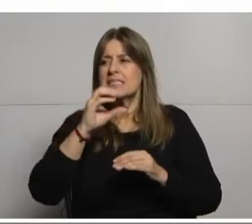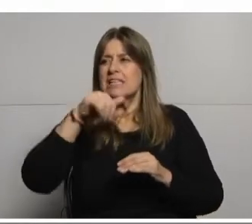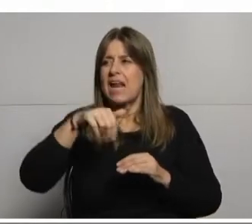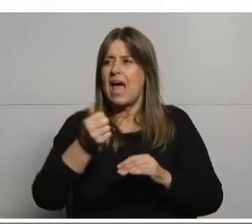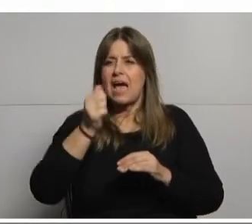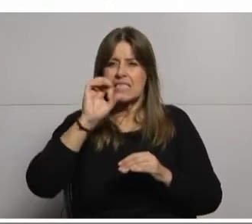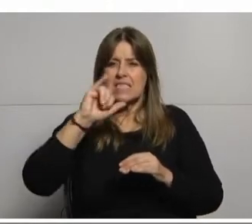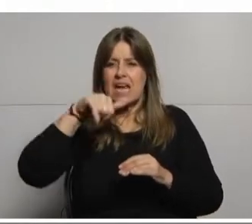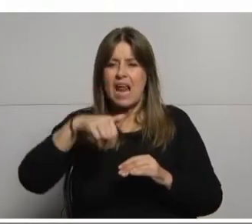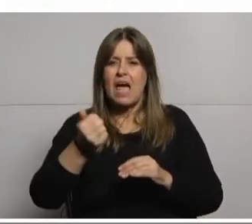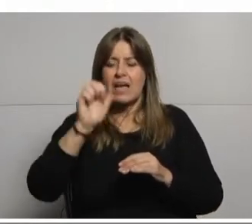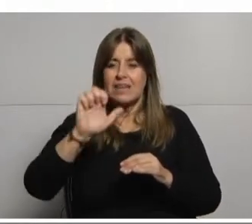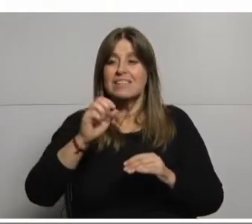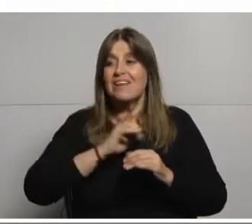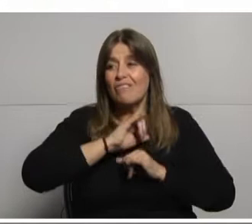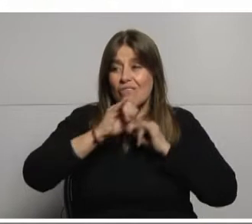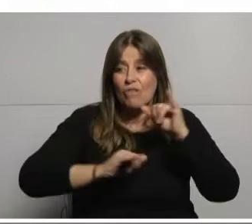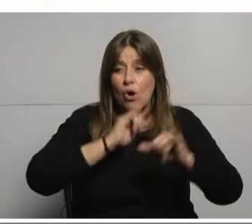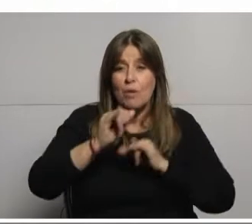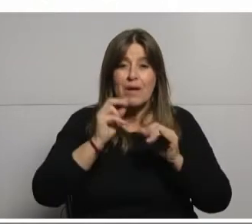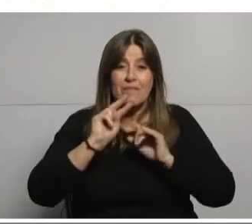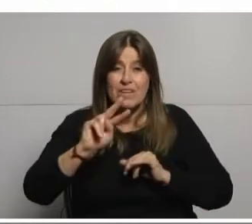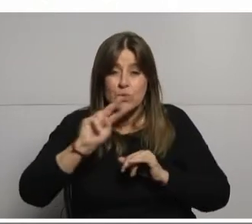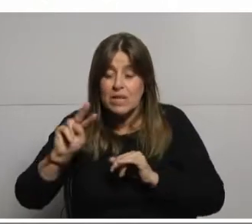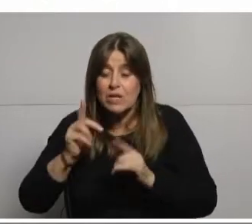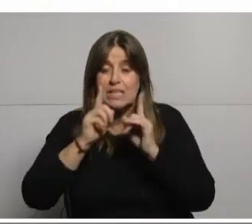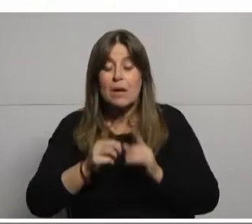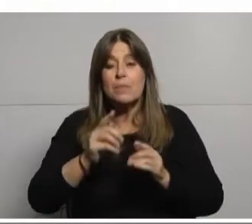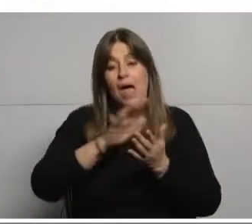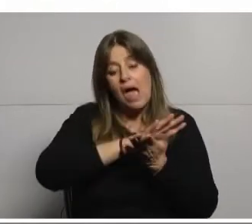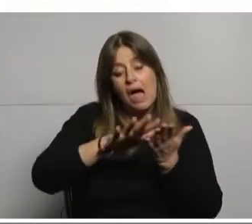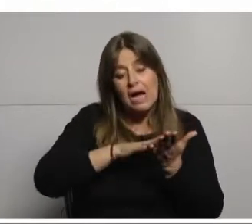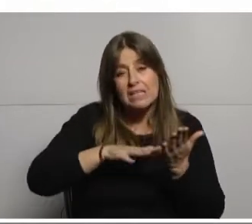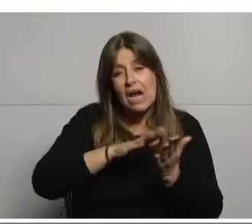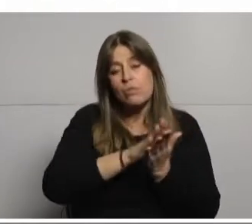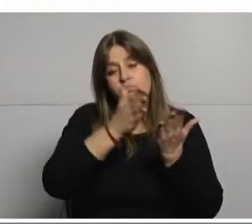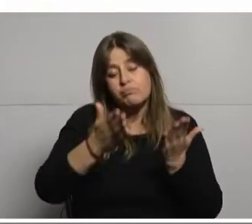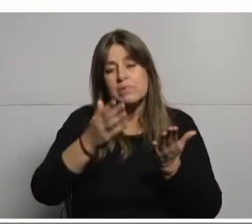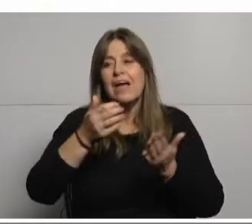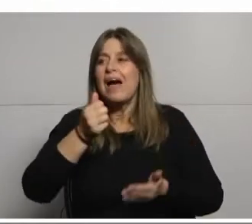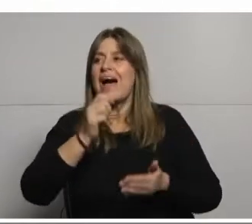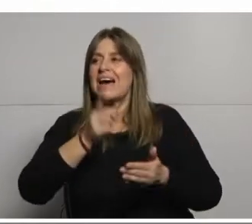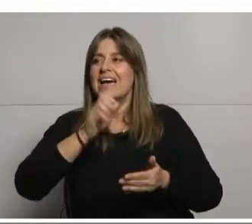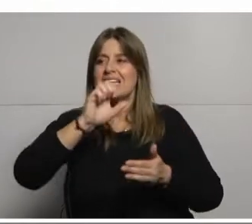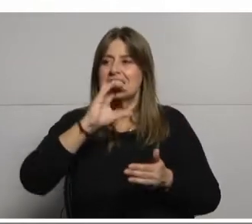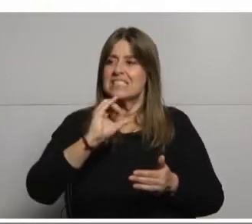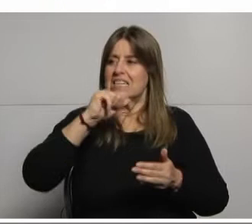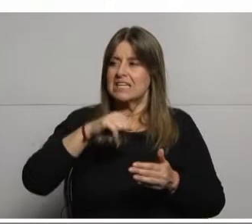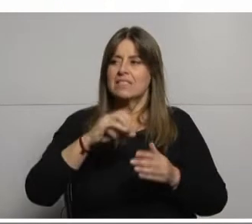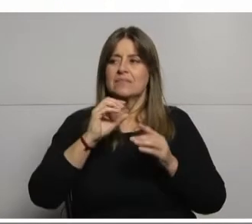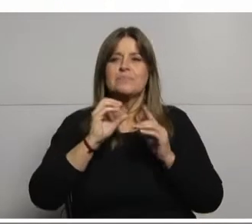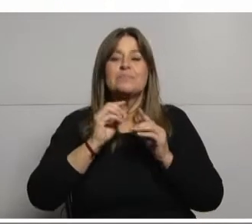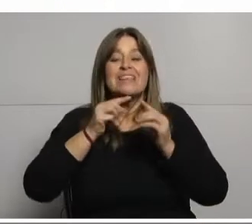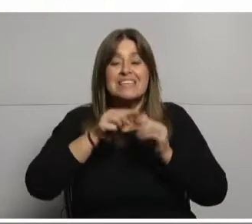tenemos todos los informes, tenemos el visualizador, y en el catálogo de datos abiertos de AGESIC. Sí, están las